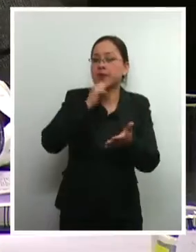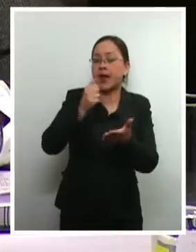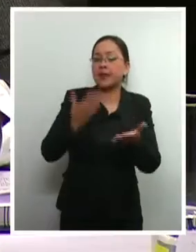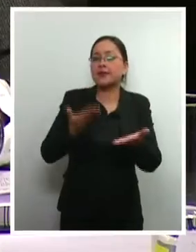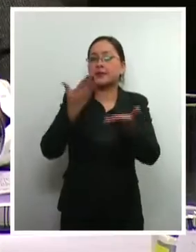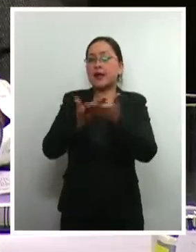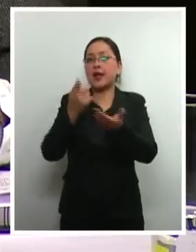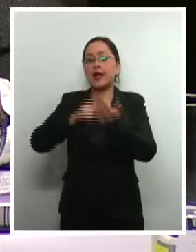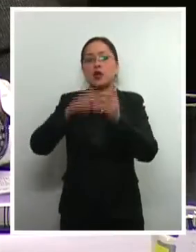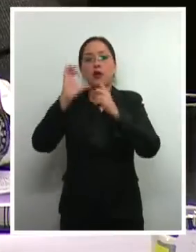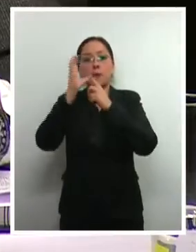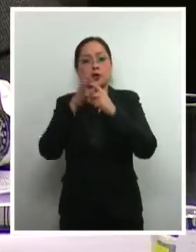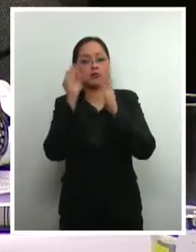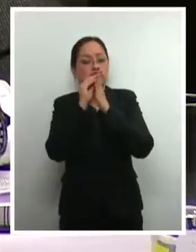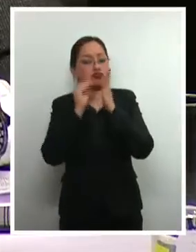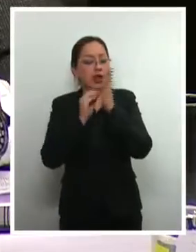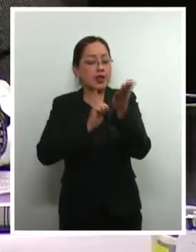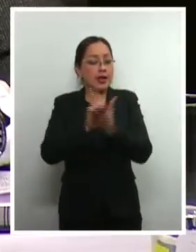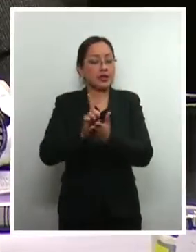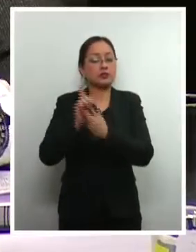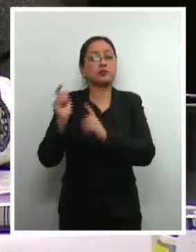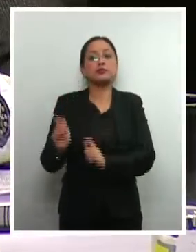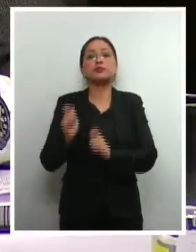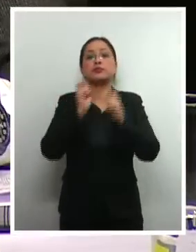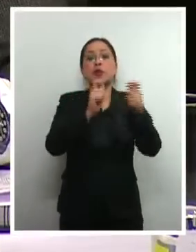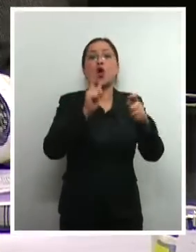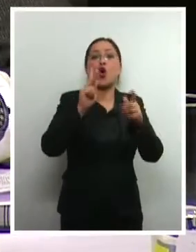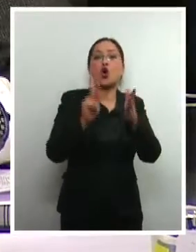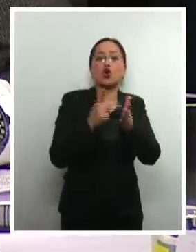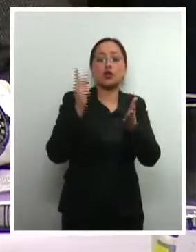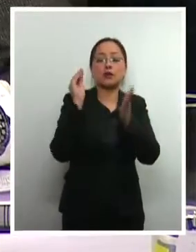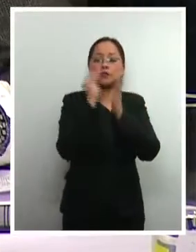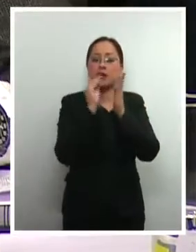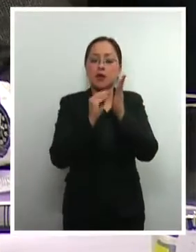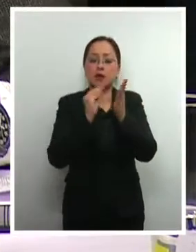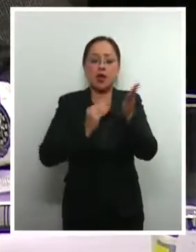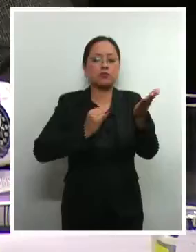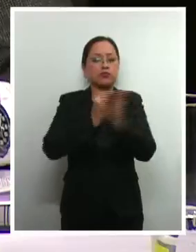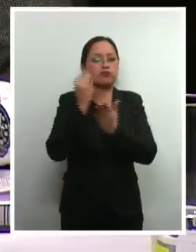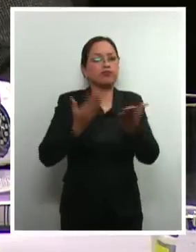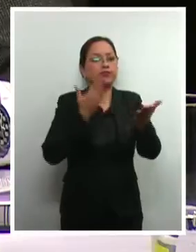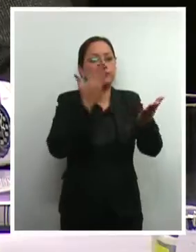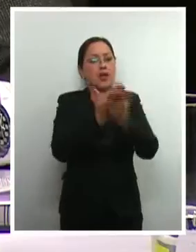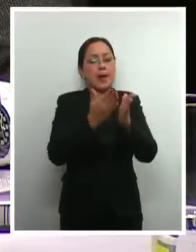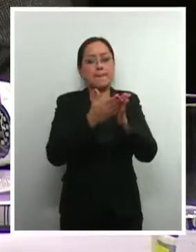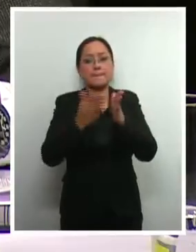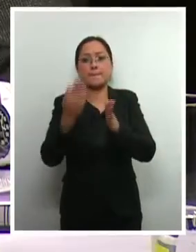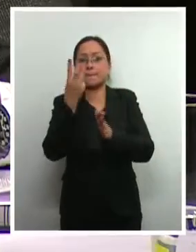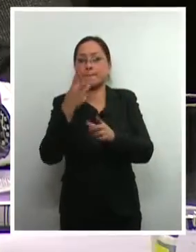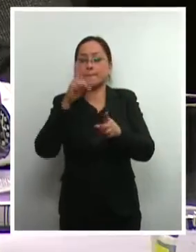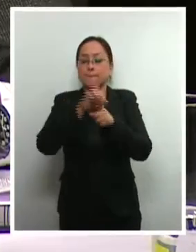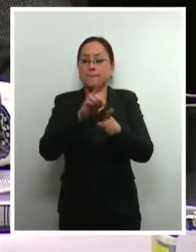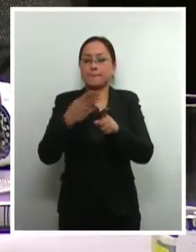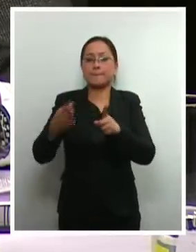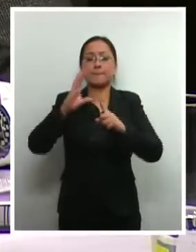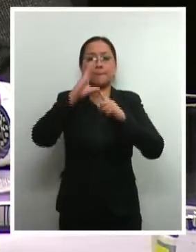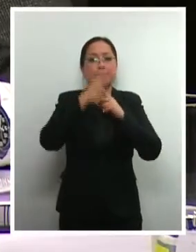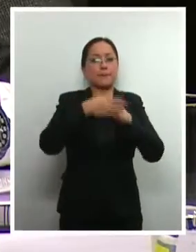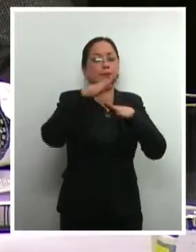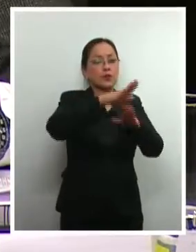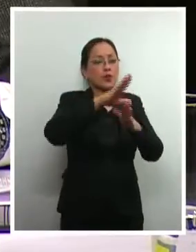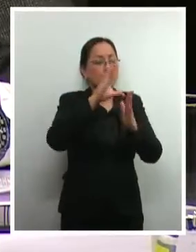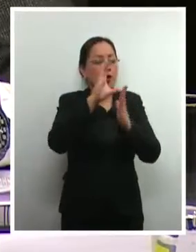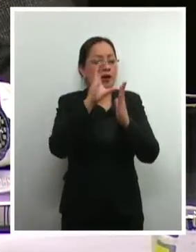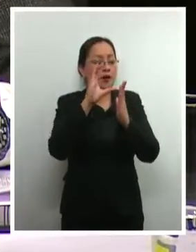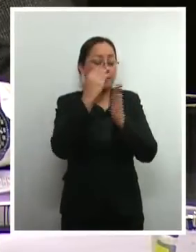la comisión, se turna para un nuevo dictamen en las próximas 72 horas a la Comisión de Carta de